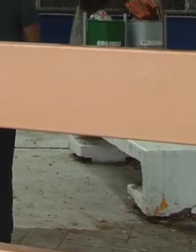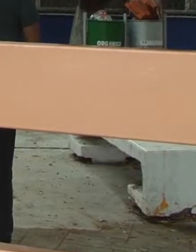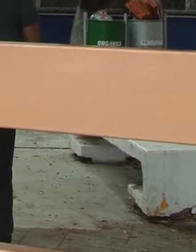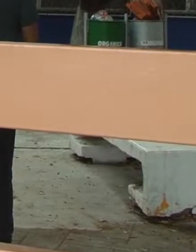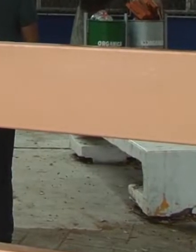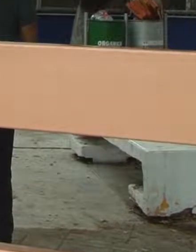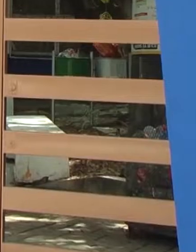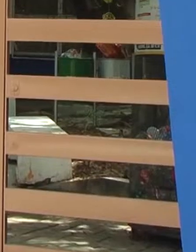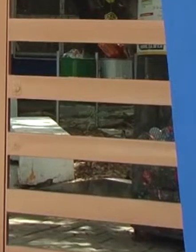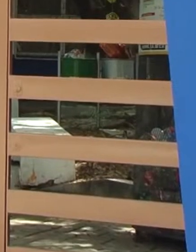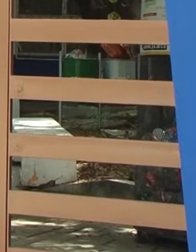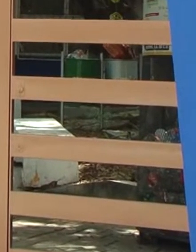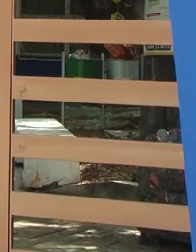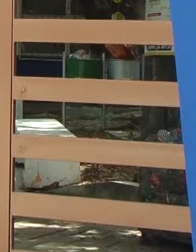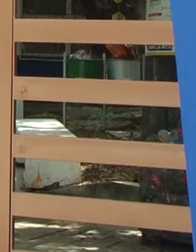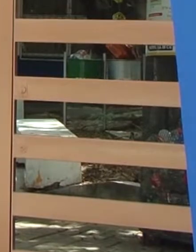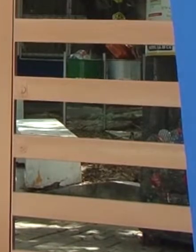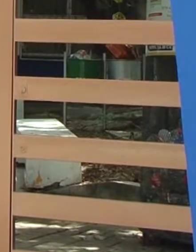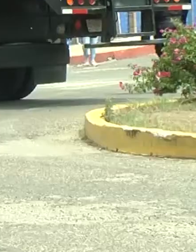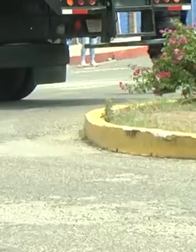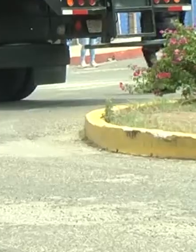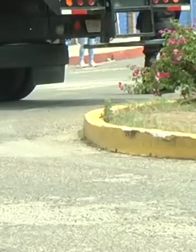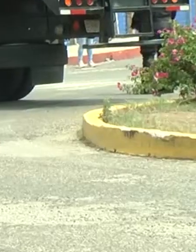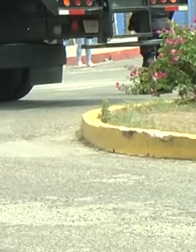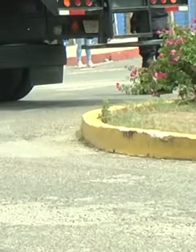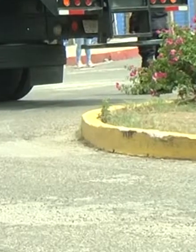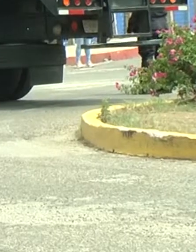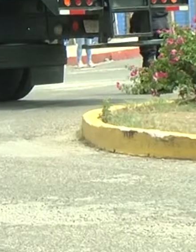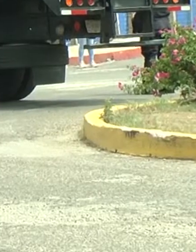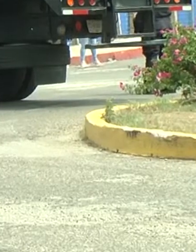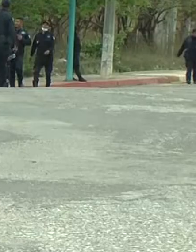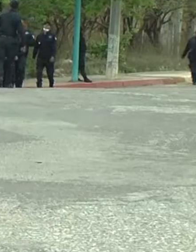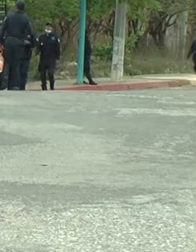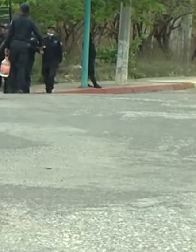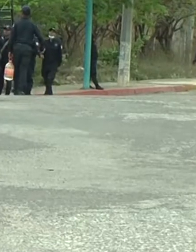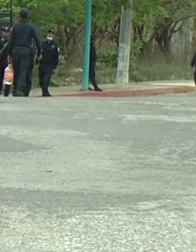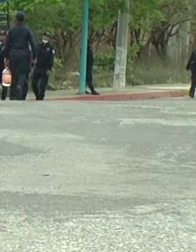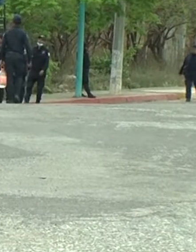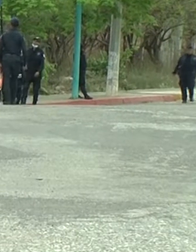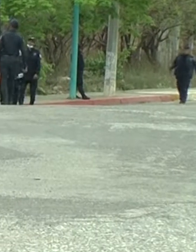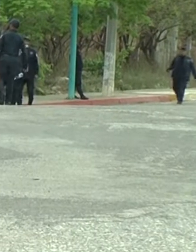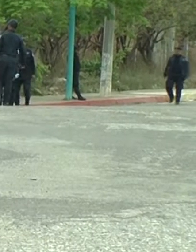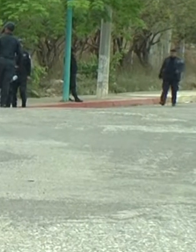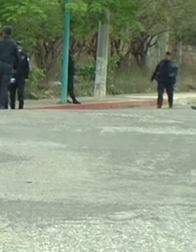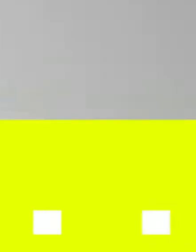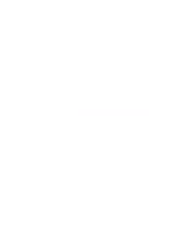con violencia. Reiteró que como gobierno no reprimirá a los jóvenes, pero los llama a actuar de manera